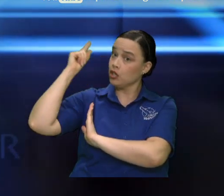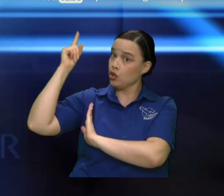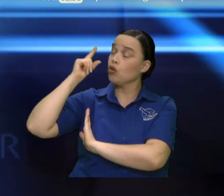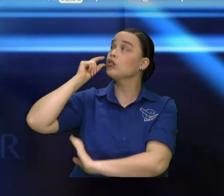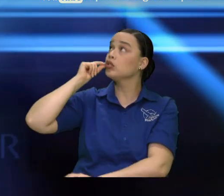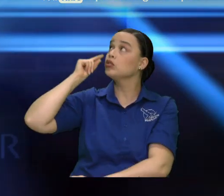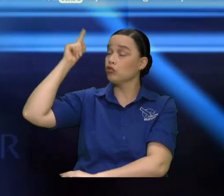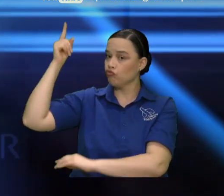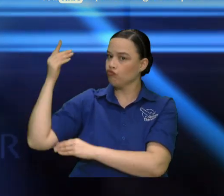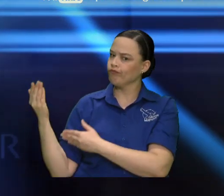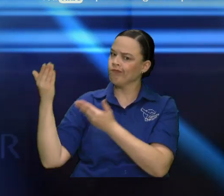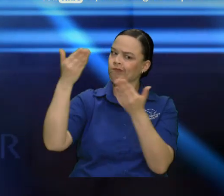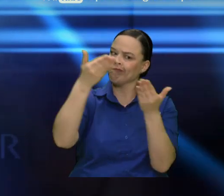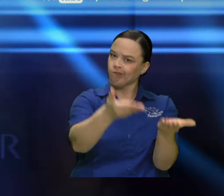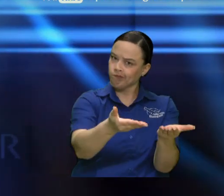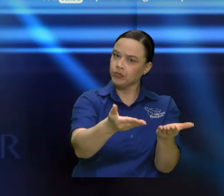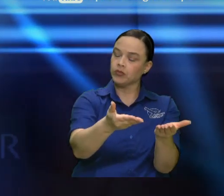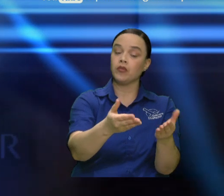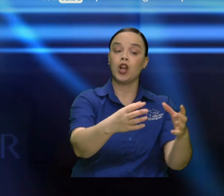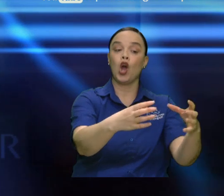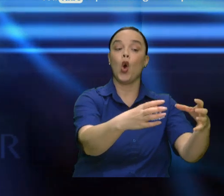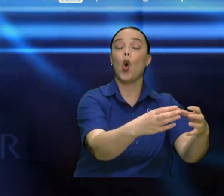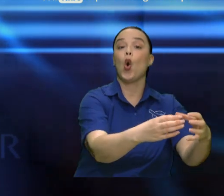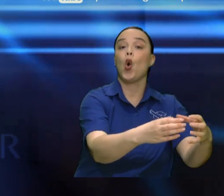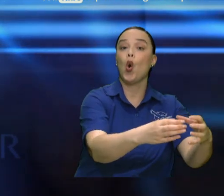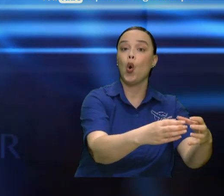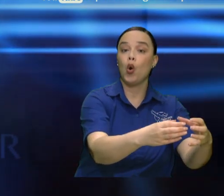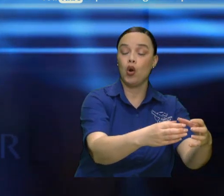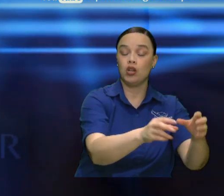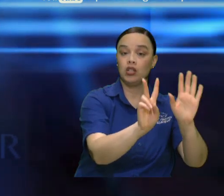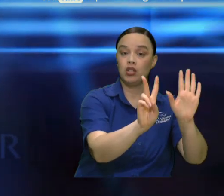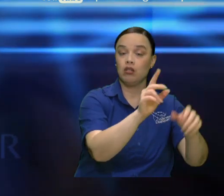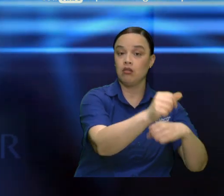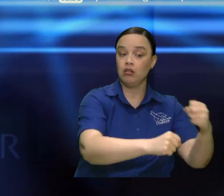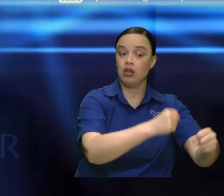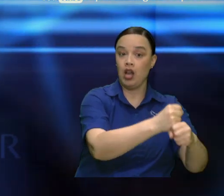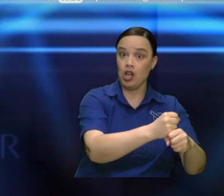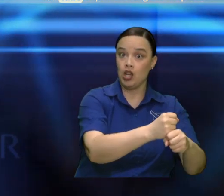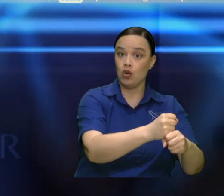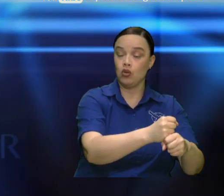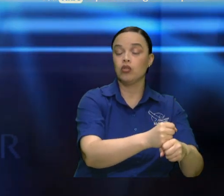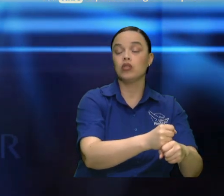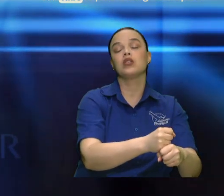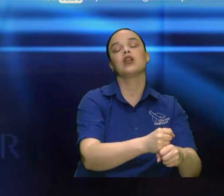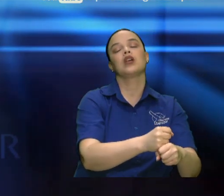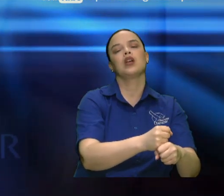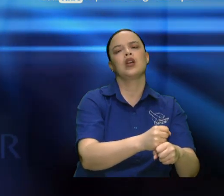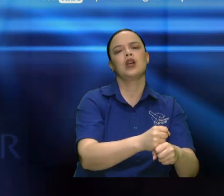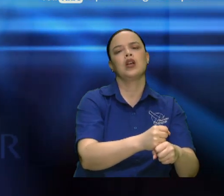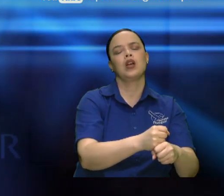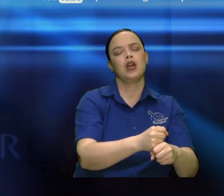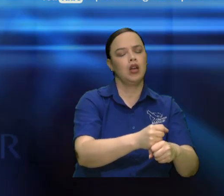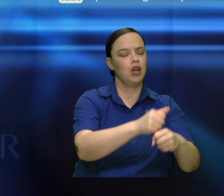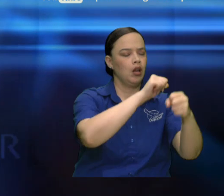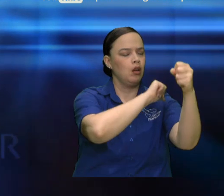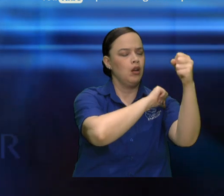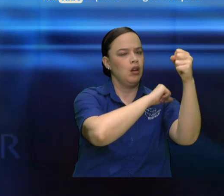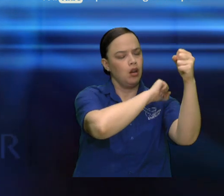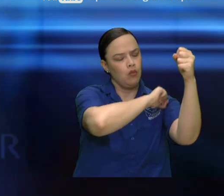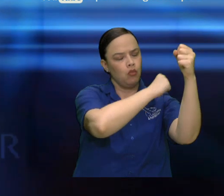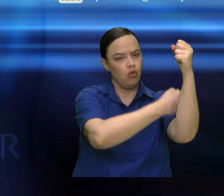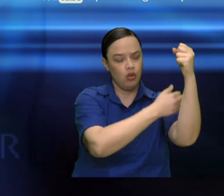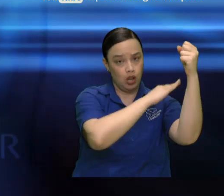los entregó en manos de madián por siete años y el poder de madián prevaleció sobre israel por